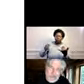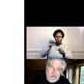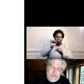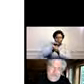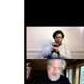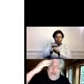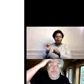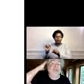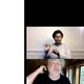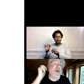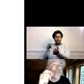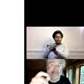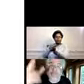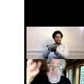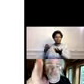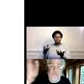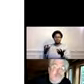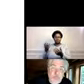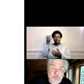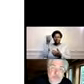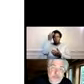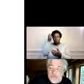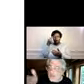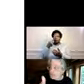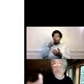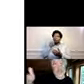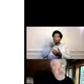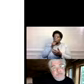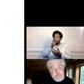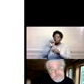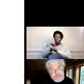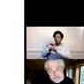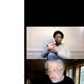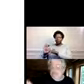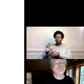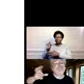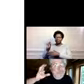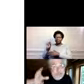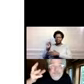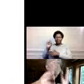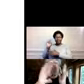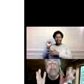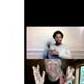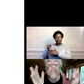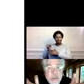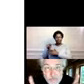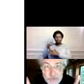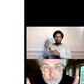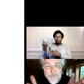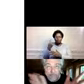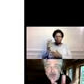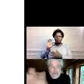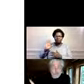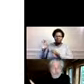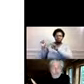y hacer todo aquello. Y tuvieron que tomar el papel de un trabajador de salud. Porque frecuentemente esa era la